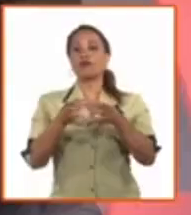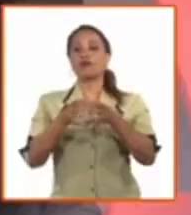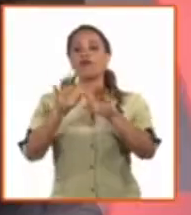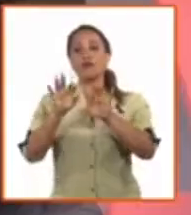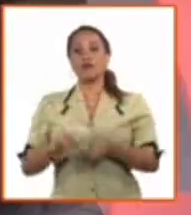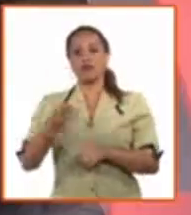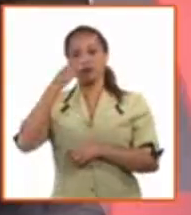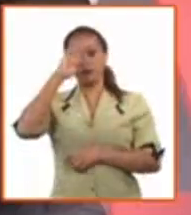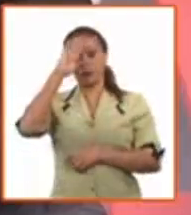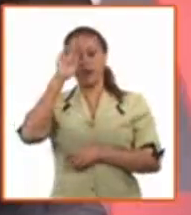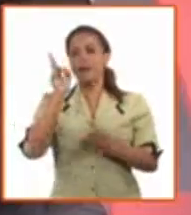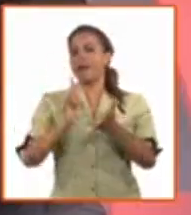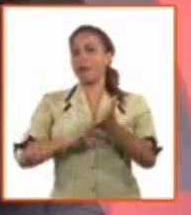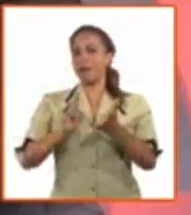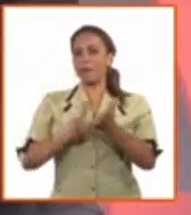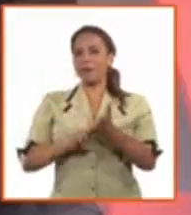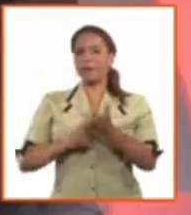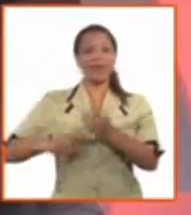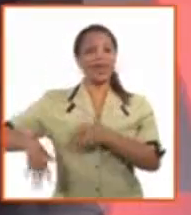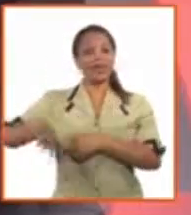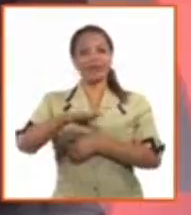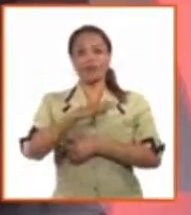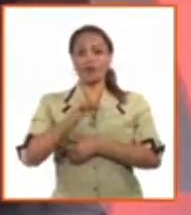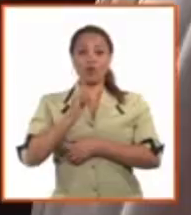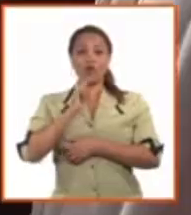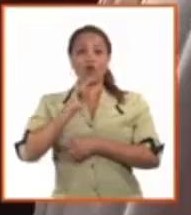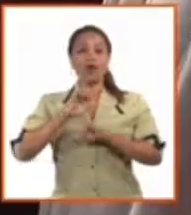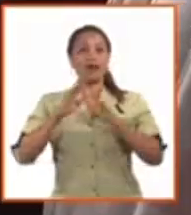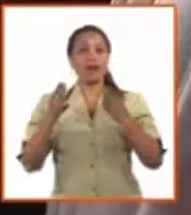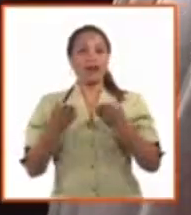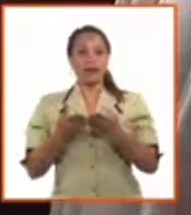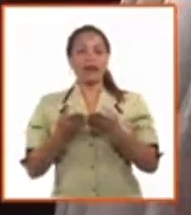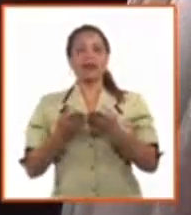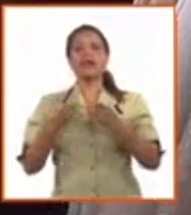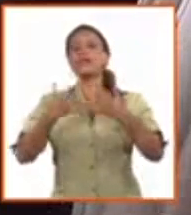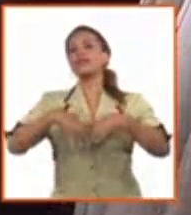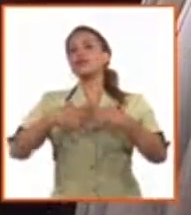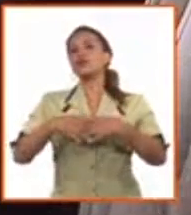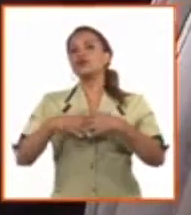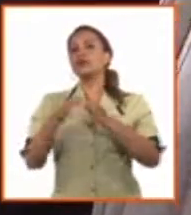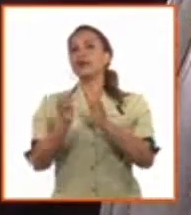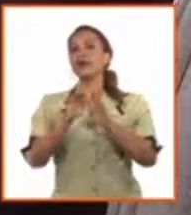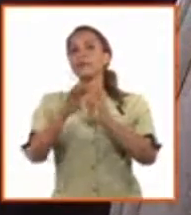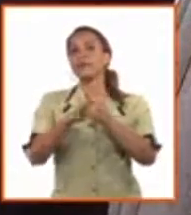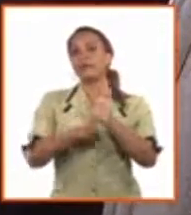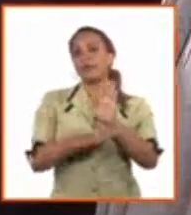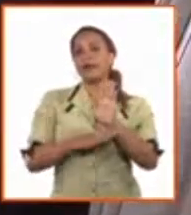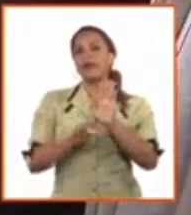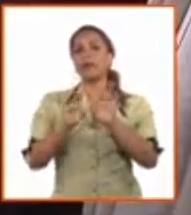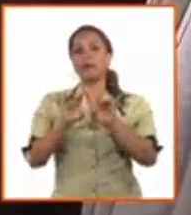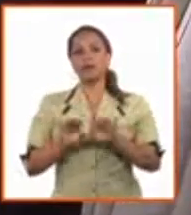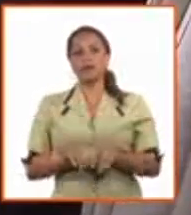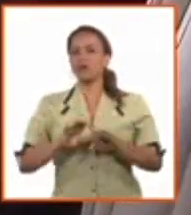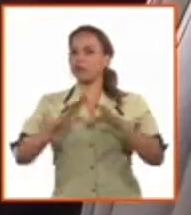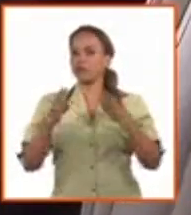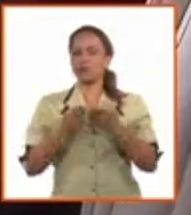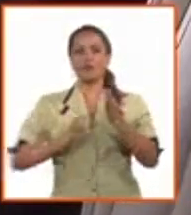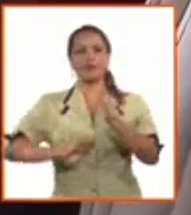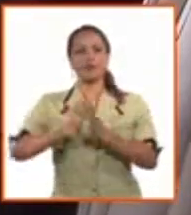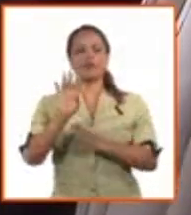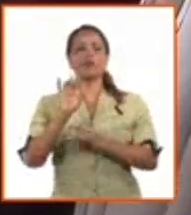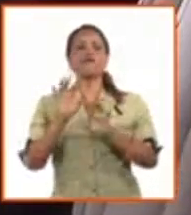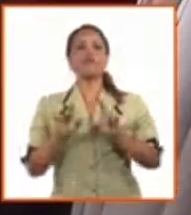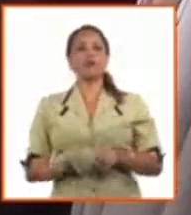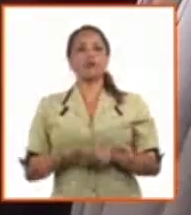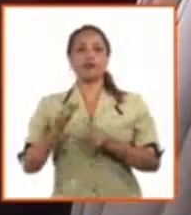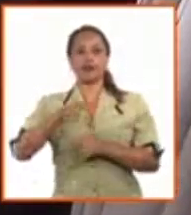informáticos de cubos cuyos miembros están en todo este espectro de la industria del software y en otras partes del desarrollo de la